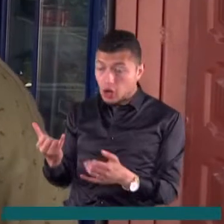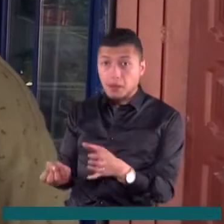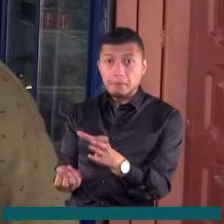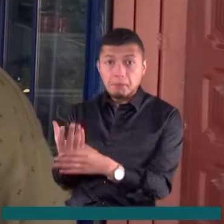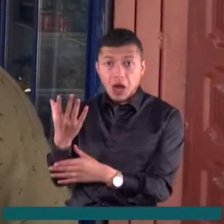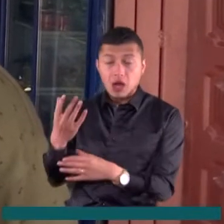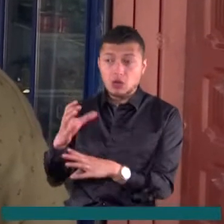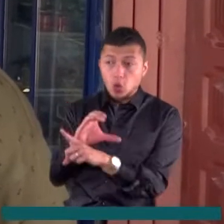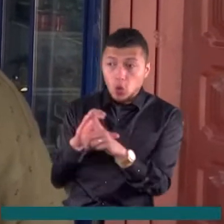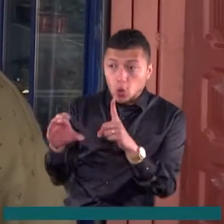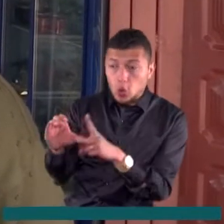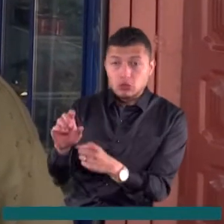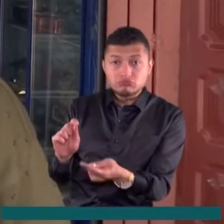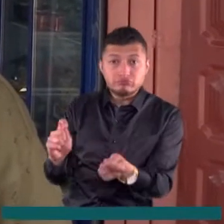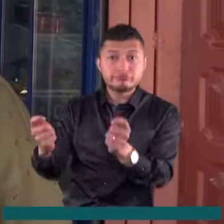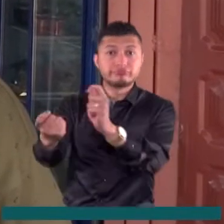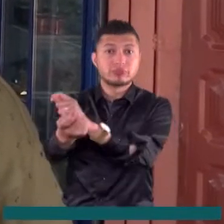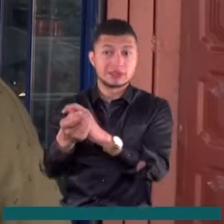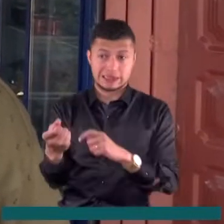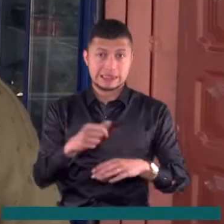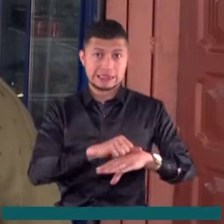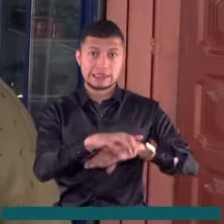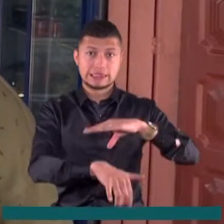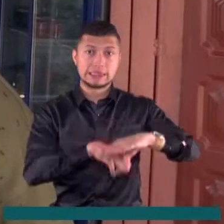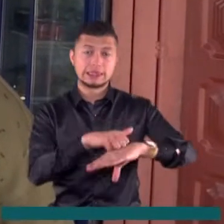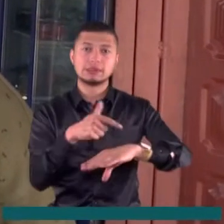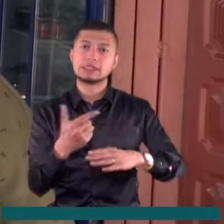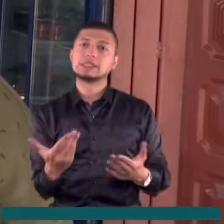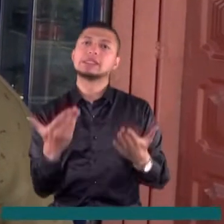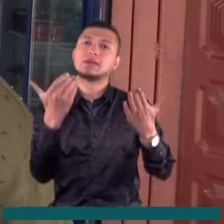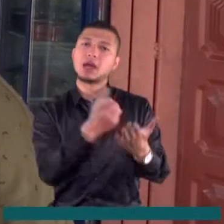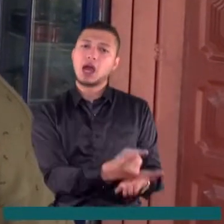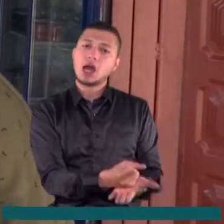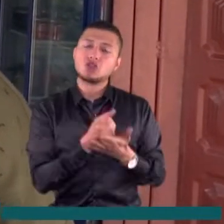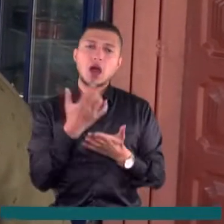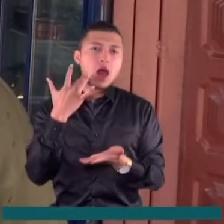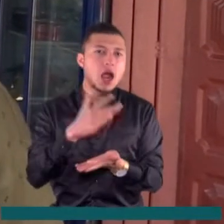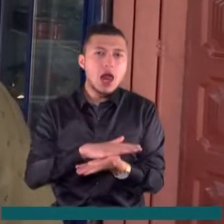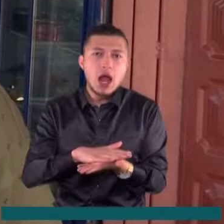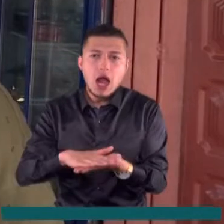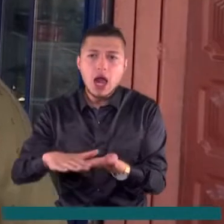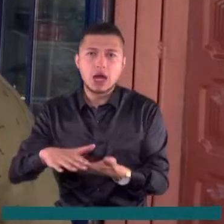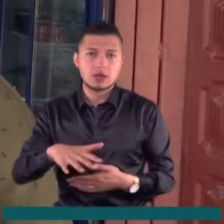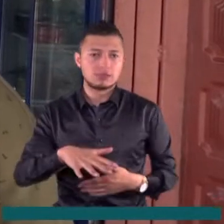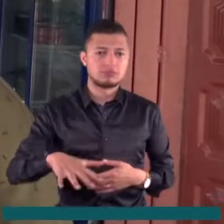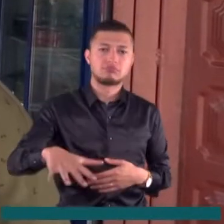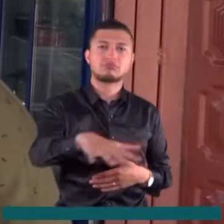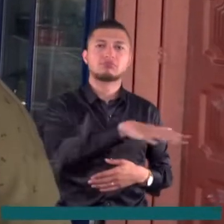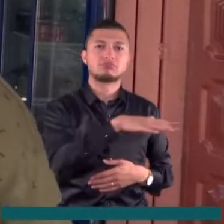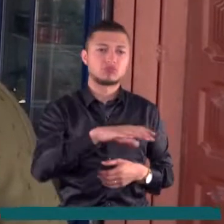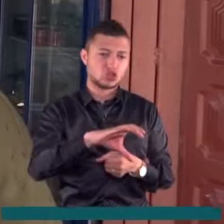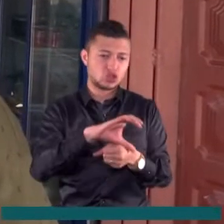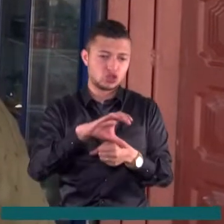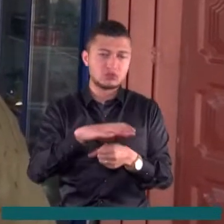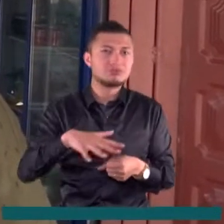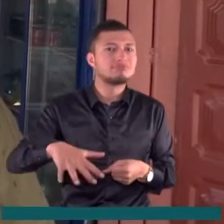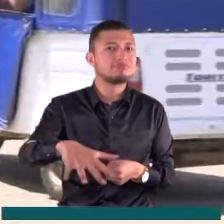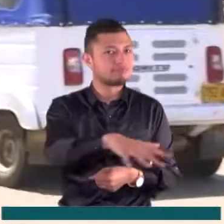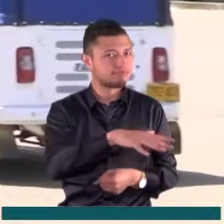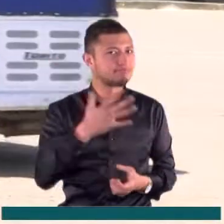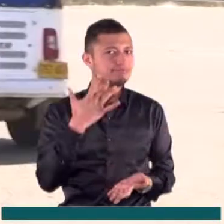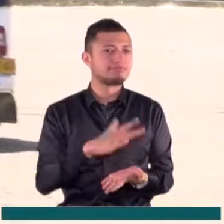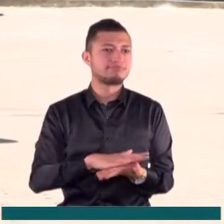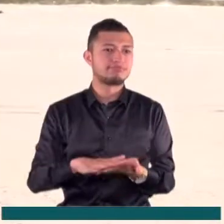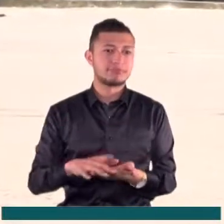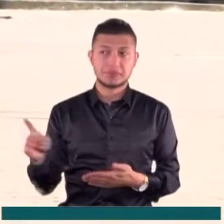habido este reciclaje a nosotros nos ayuda mucho porque es una limpieza más para el contorno de la ciudad